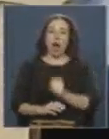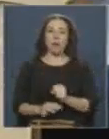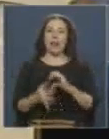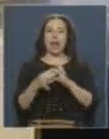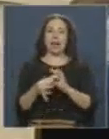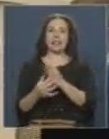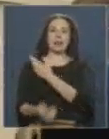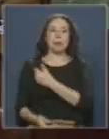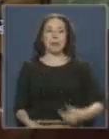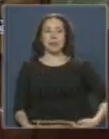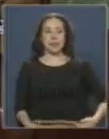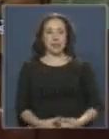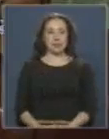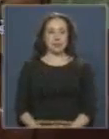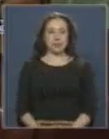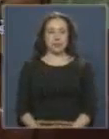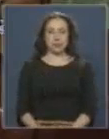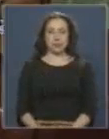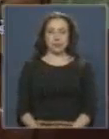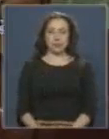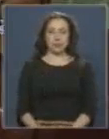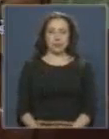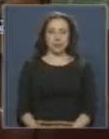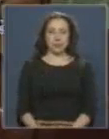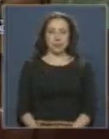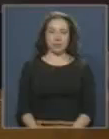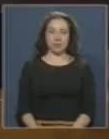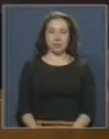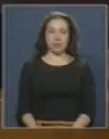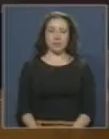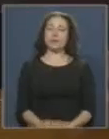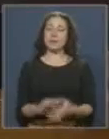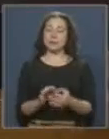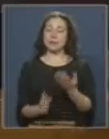Muchas gracias, diputado Ibáñez, por su intervención. A continuación, en el